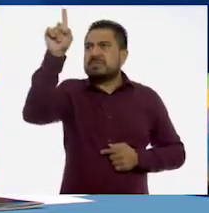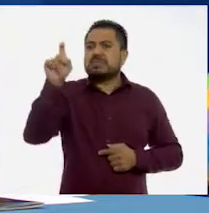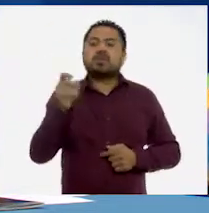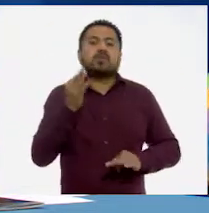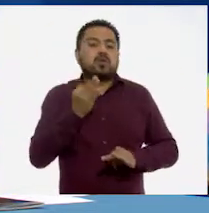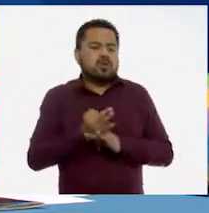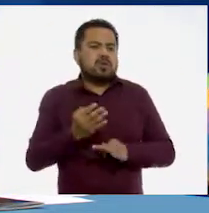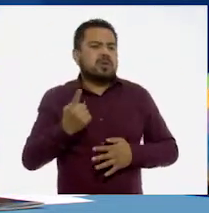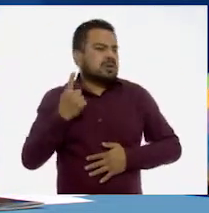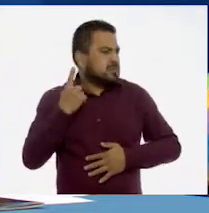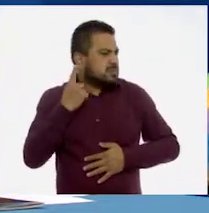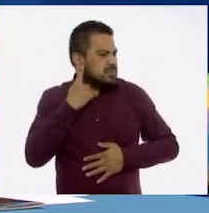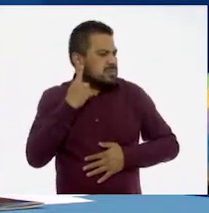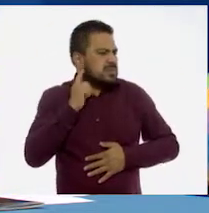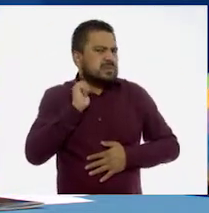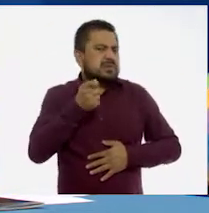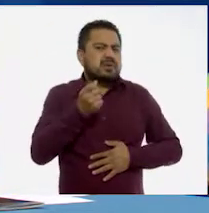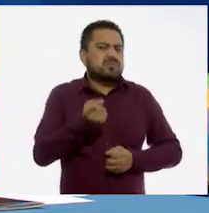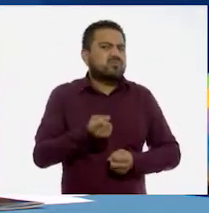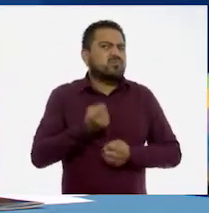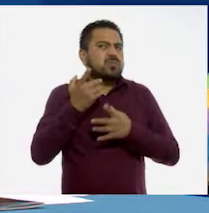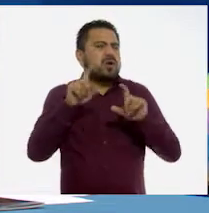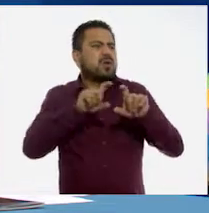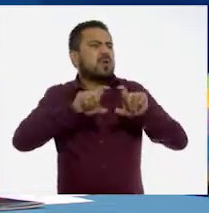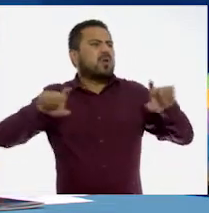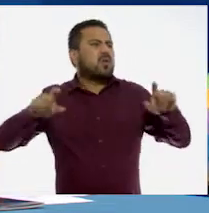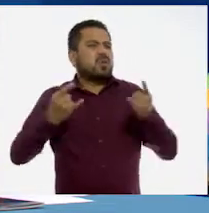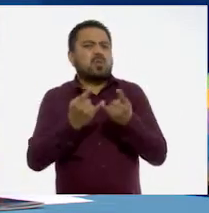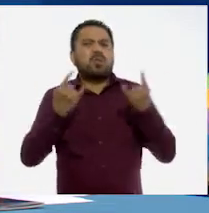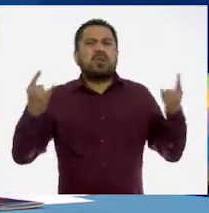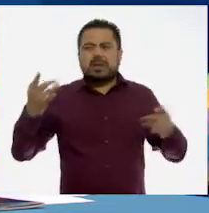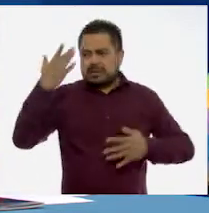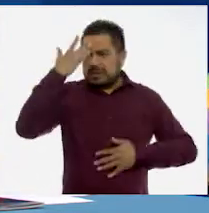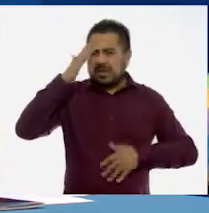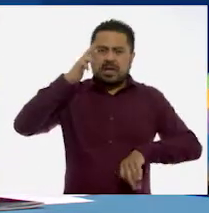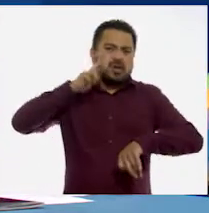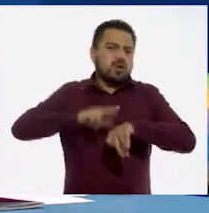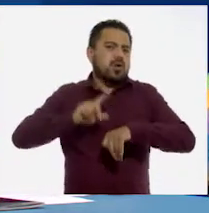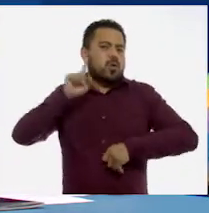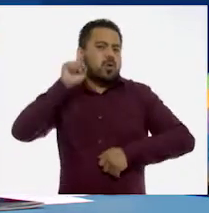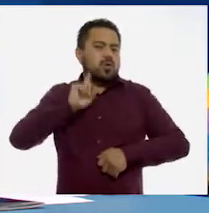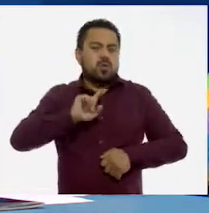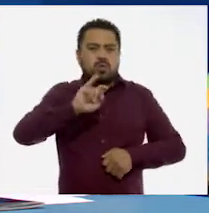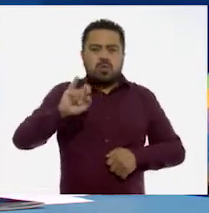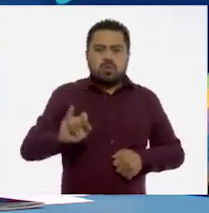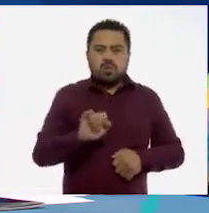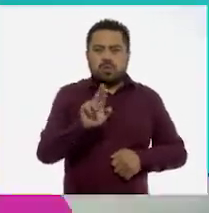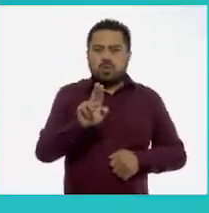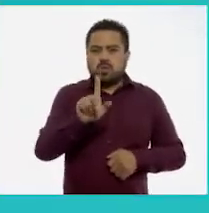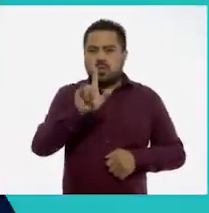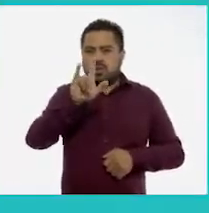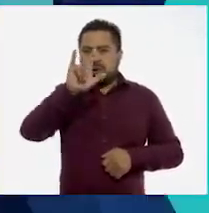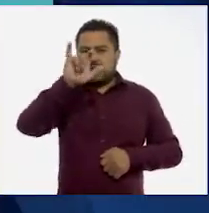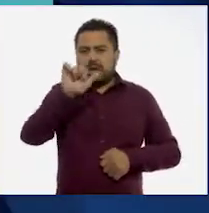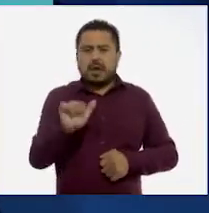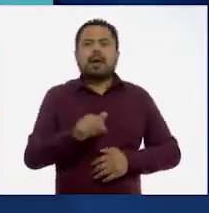a escuchar este fragmento del cuento La señorita Julia.